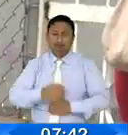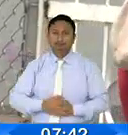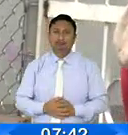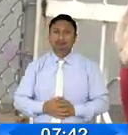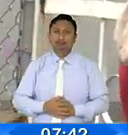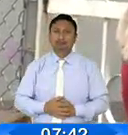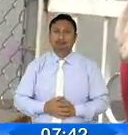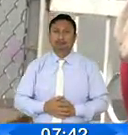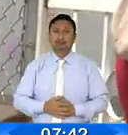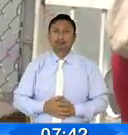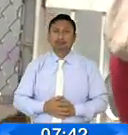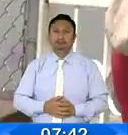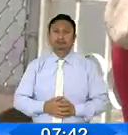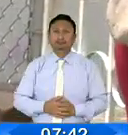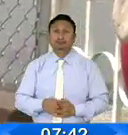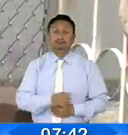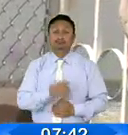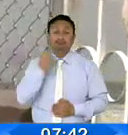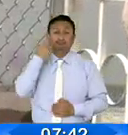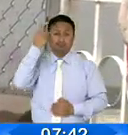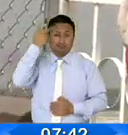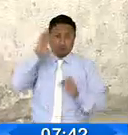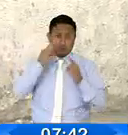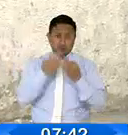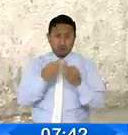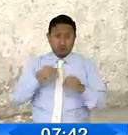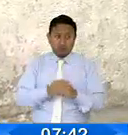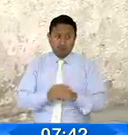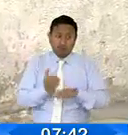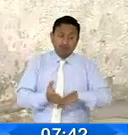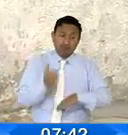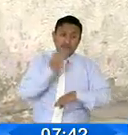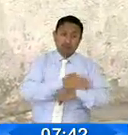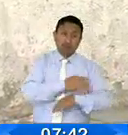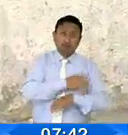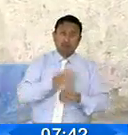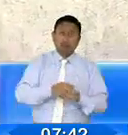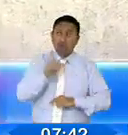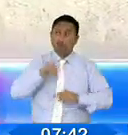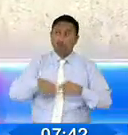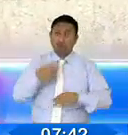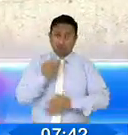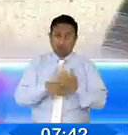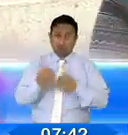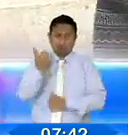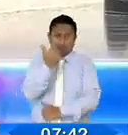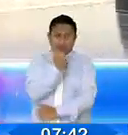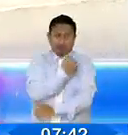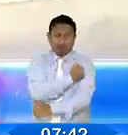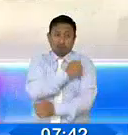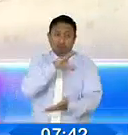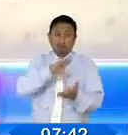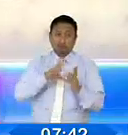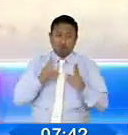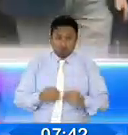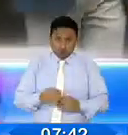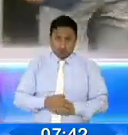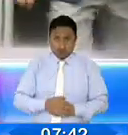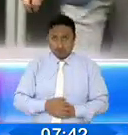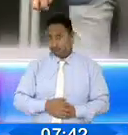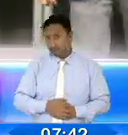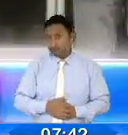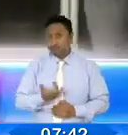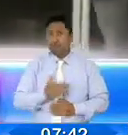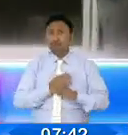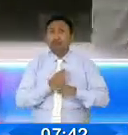Ante la preocupación de los padres de familia, quienes desde hace varias semanas no han logrado vacunar a sus hijos en los centros médicos del país, la Defensoría del Pueblo